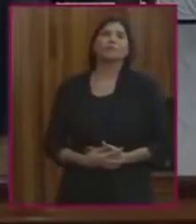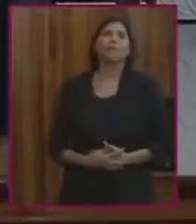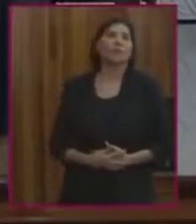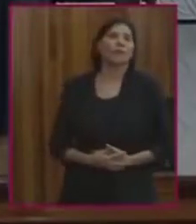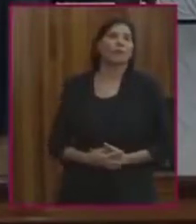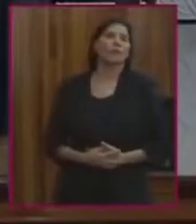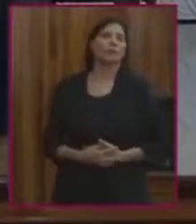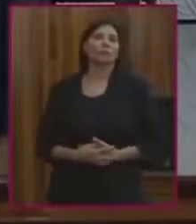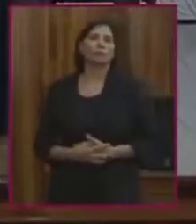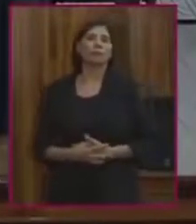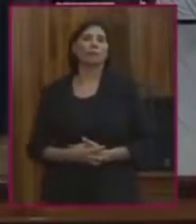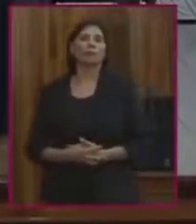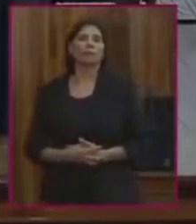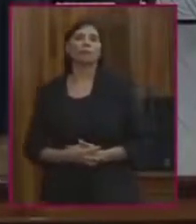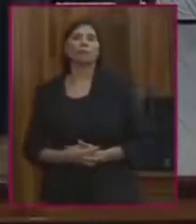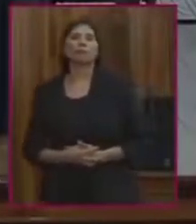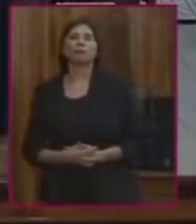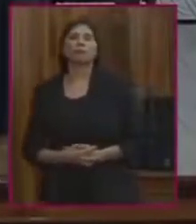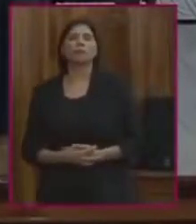Listo.